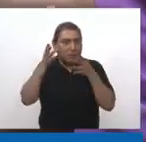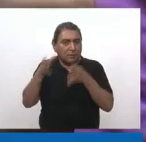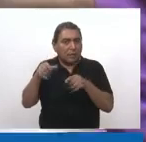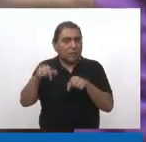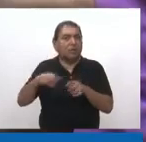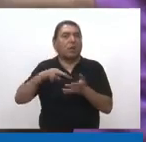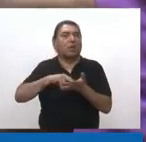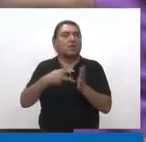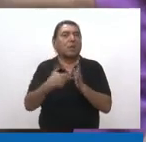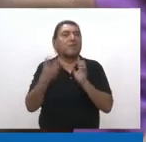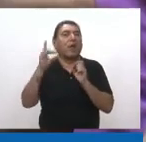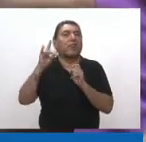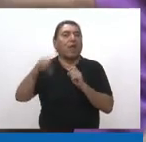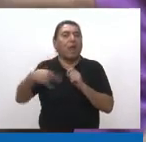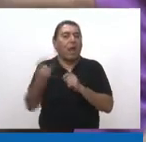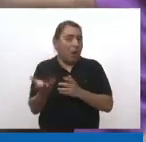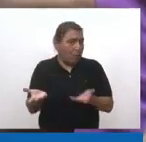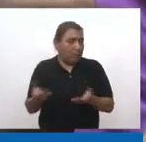del DNU.